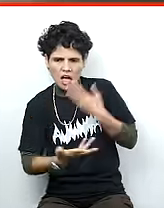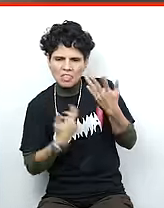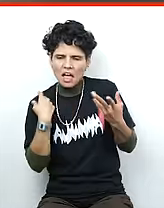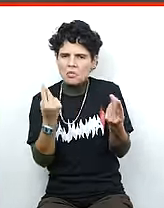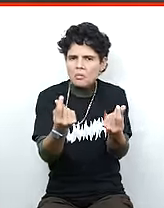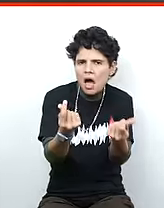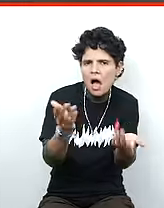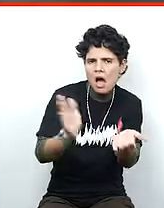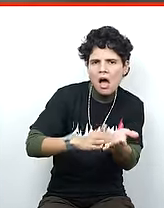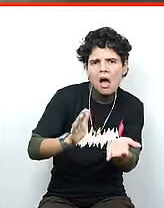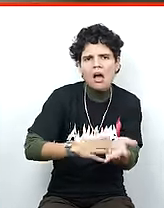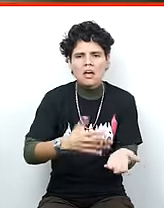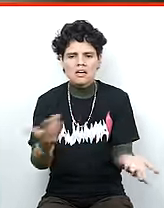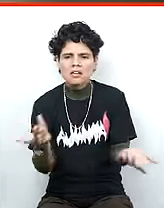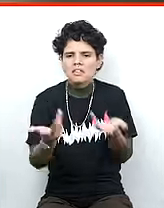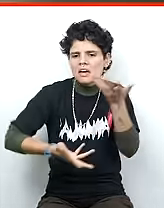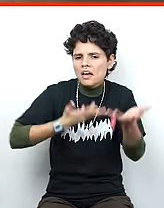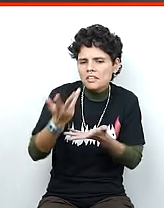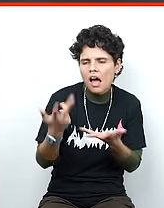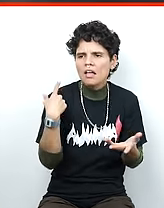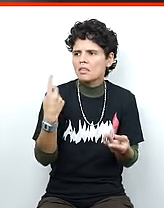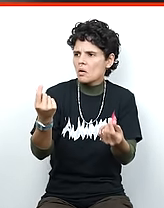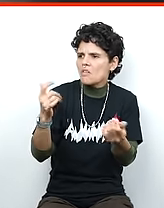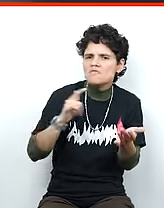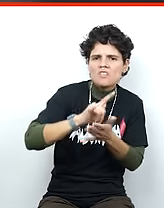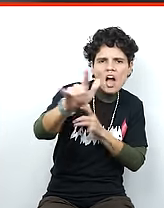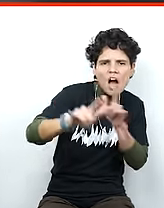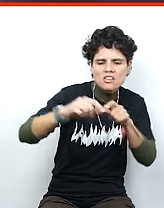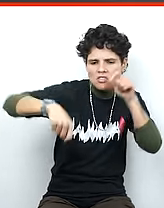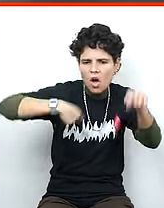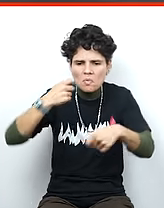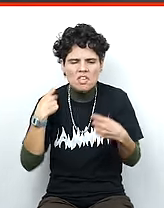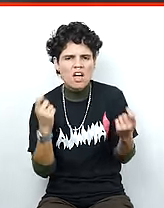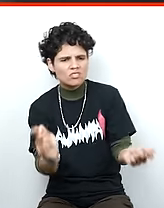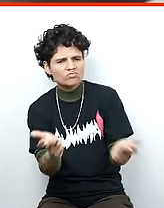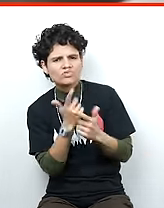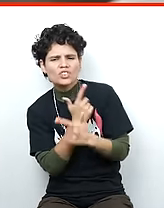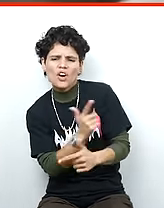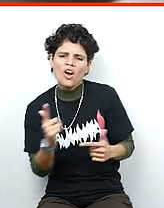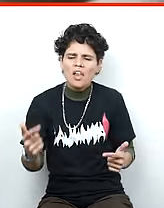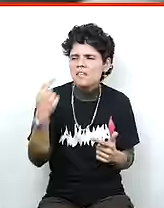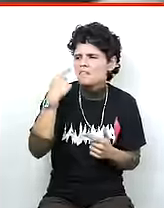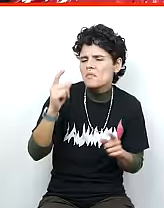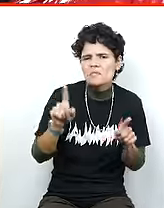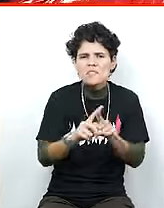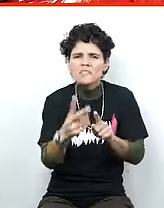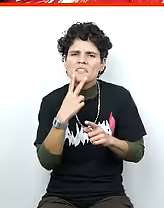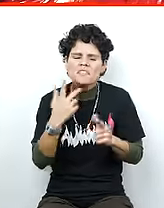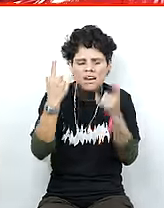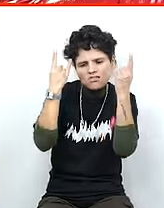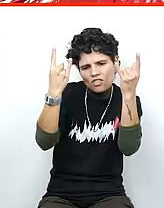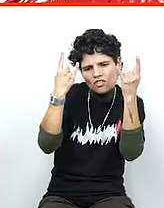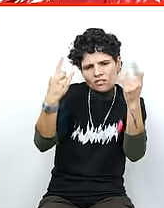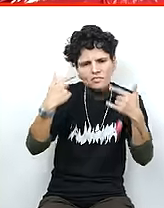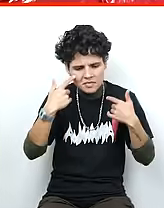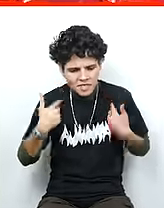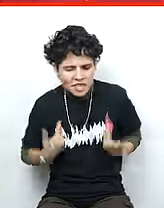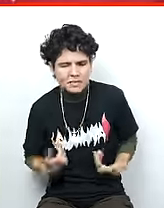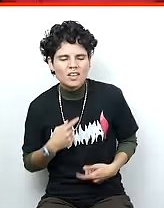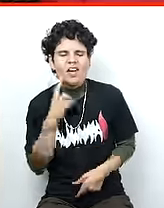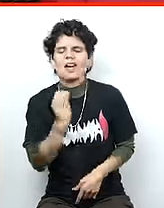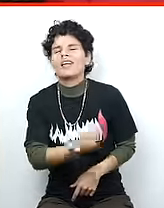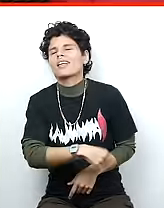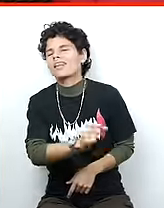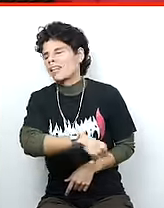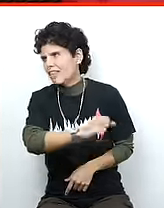ando viajando aquí, me pagan los hoteles, la comida, todo, flapazo de choro. Estoy viviendo el avión del rockstar. Yo ya sí le decía que sí, que